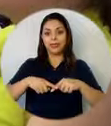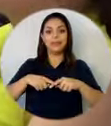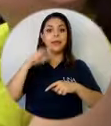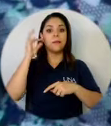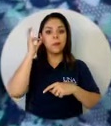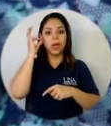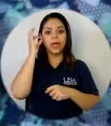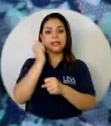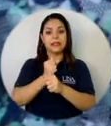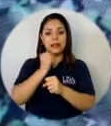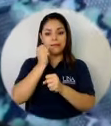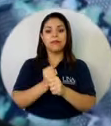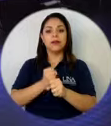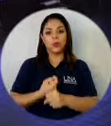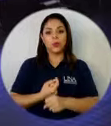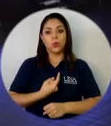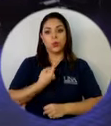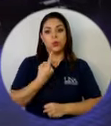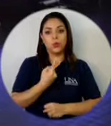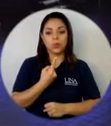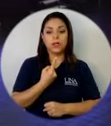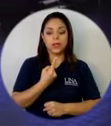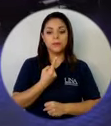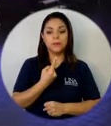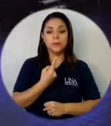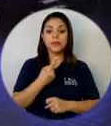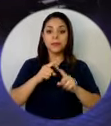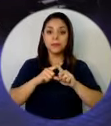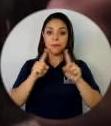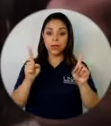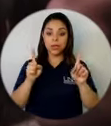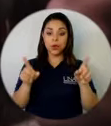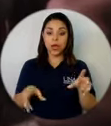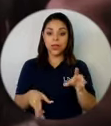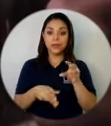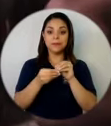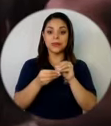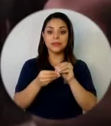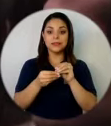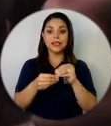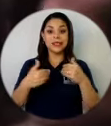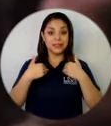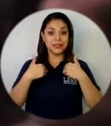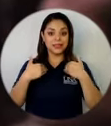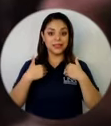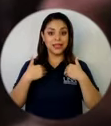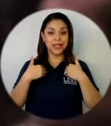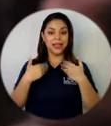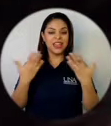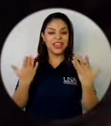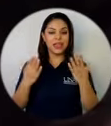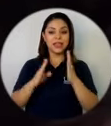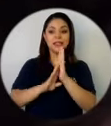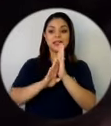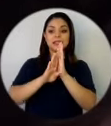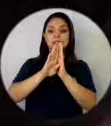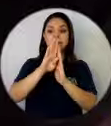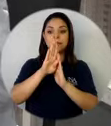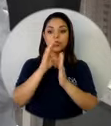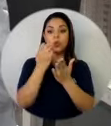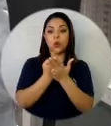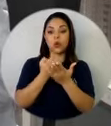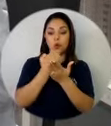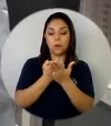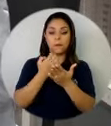mujer, entonces generaría ingresos en esas mujeres, pero además generaría crecimiento económico en general para el